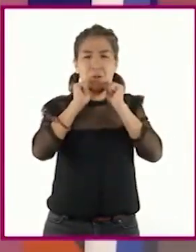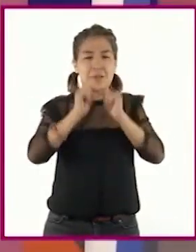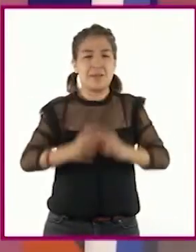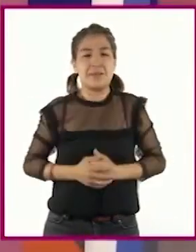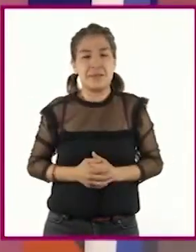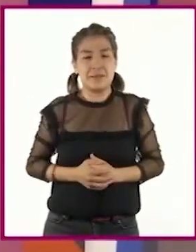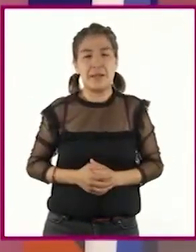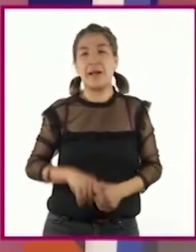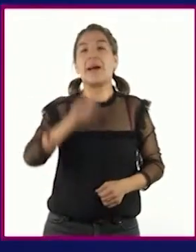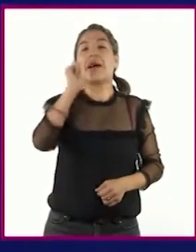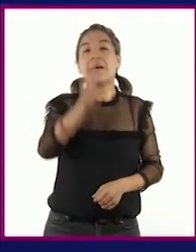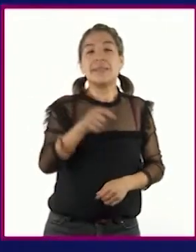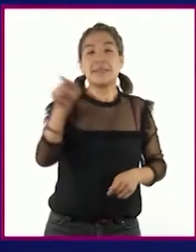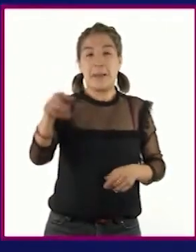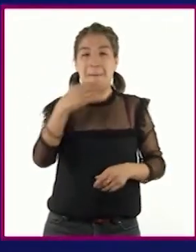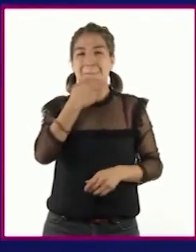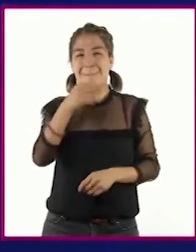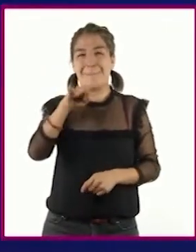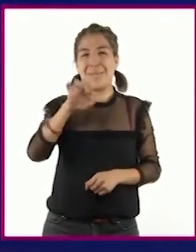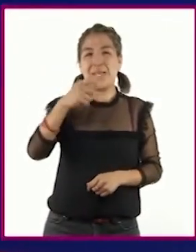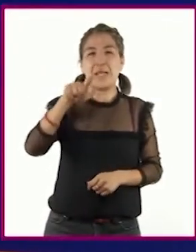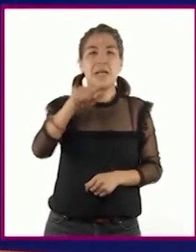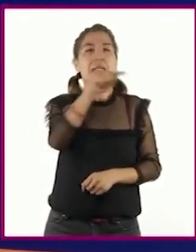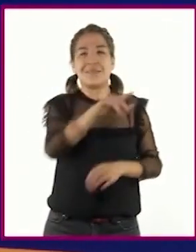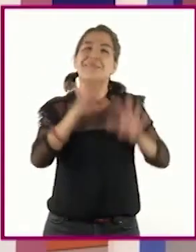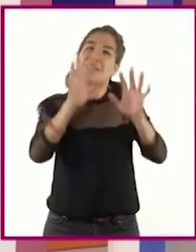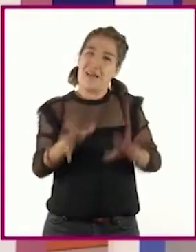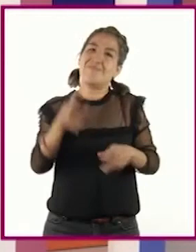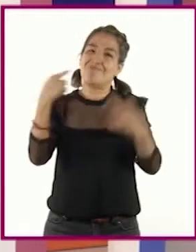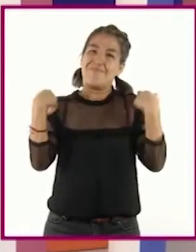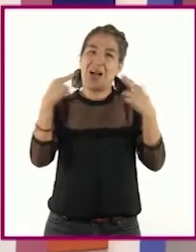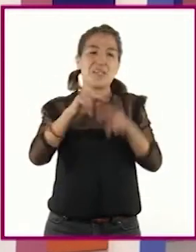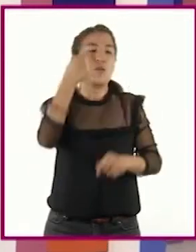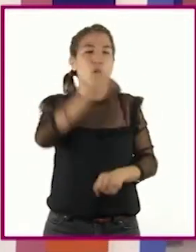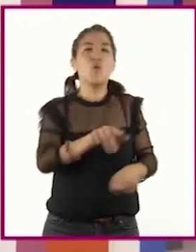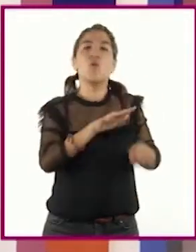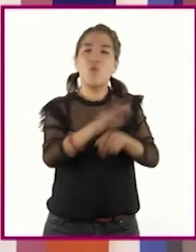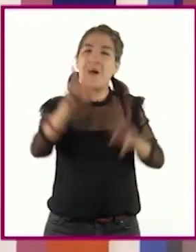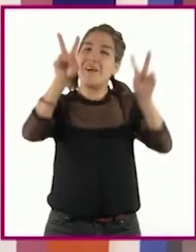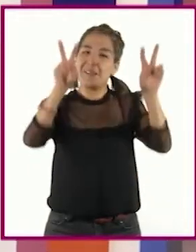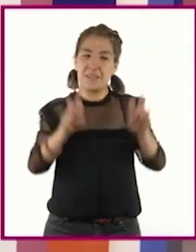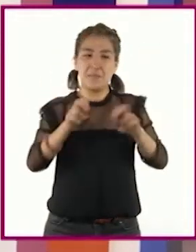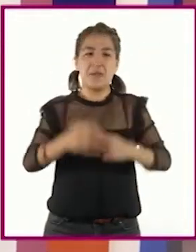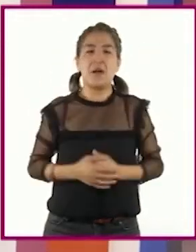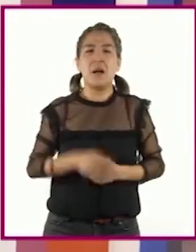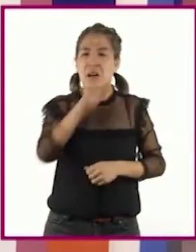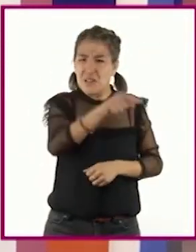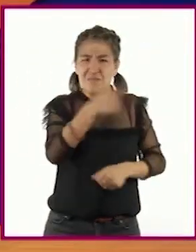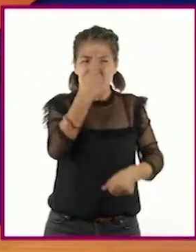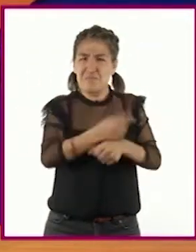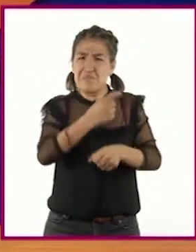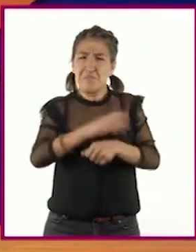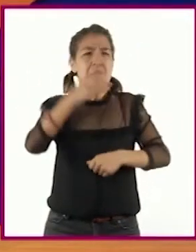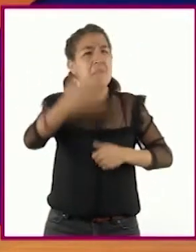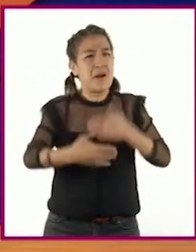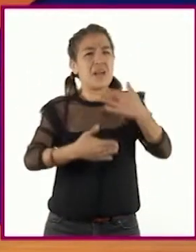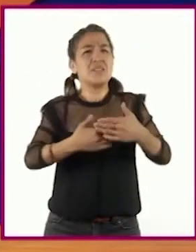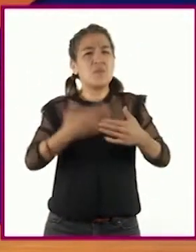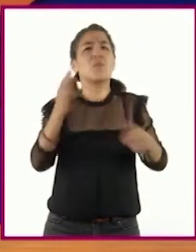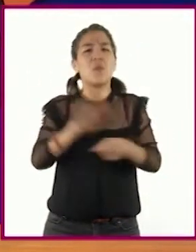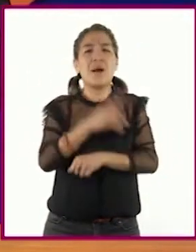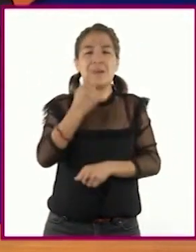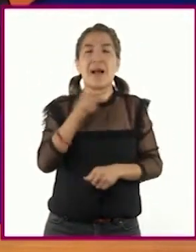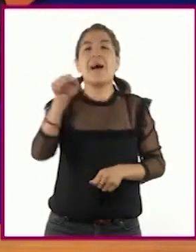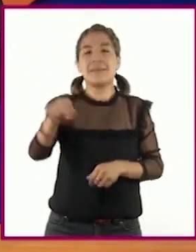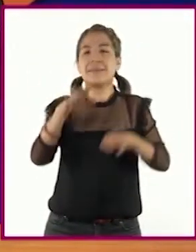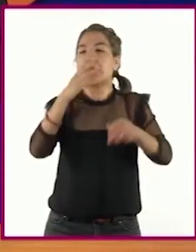el caso de Miguel, el tema ya está asignado. ¿Y por qué es el primer paso, profesora? Para tener claro